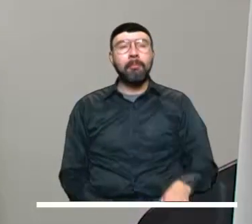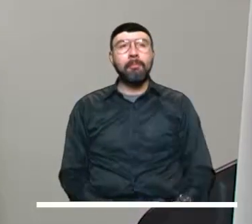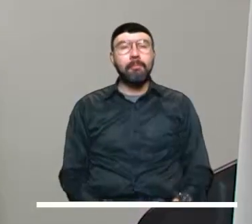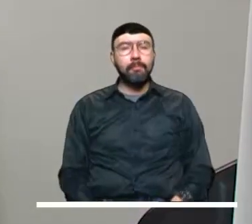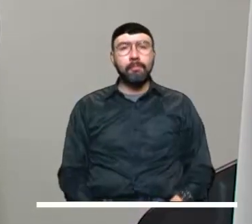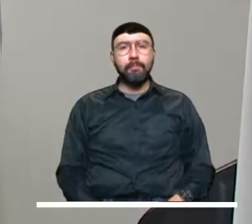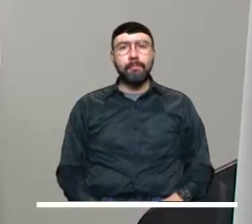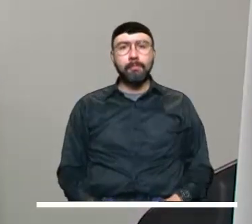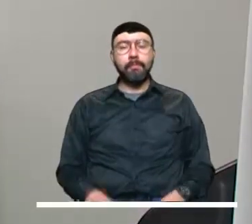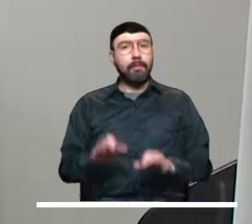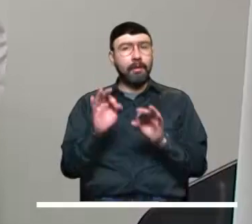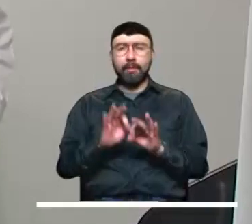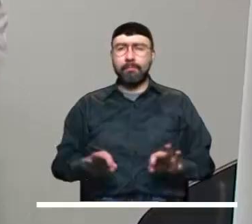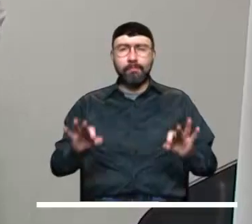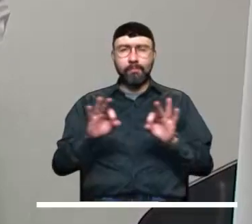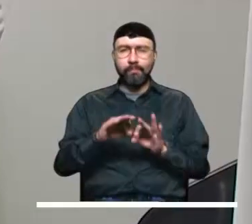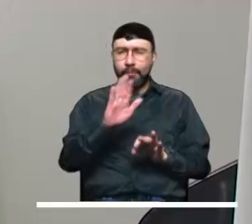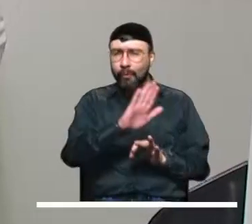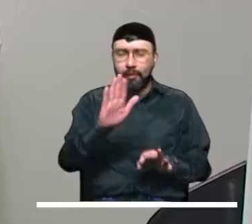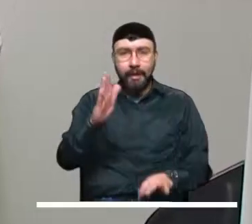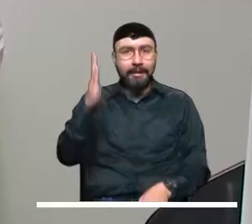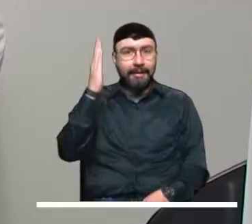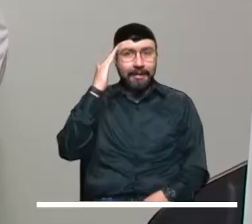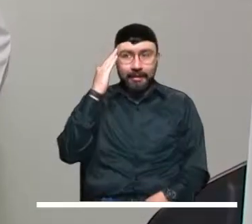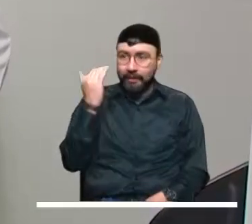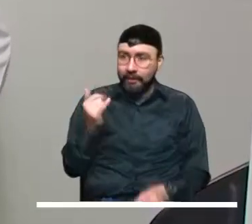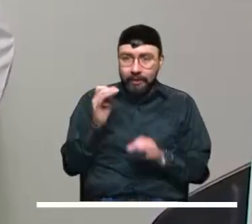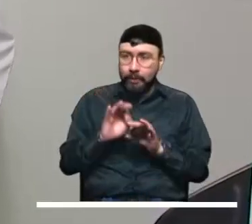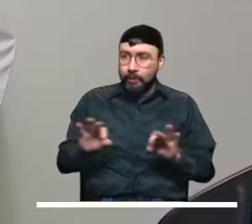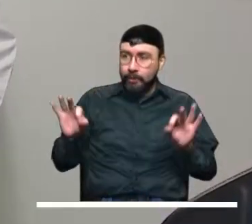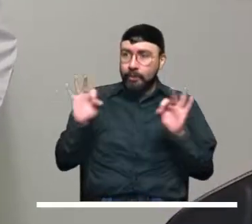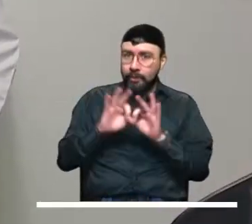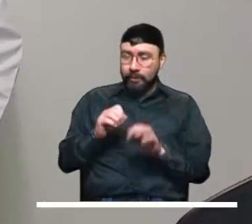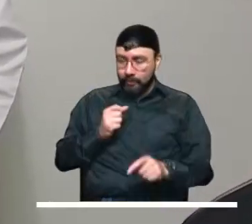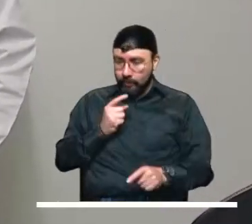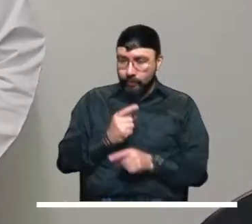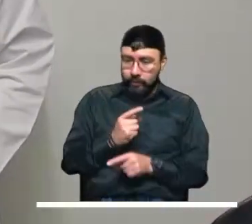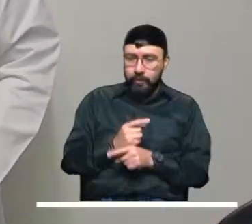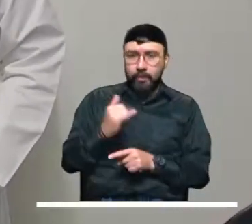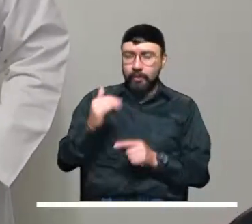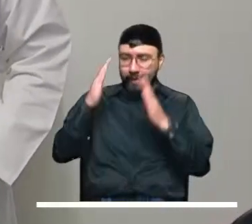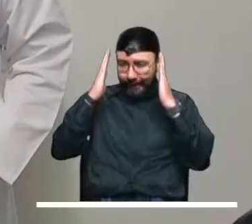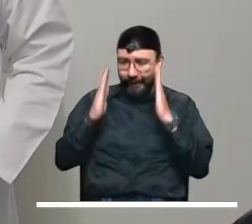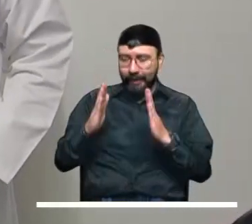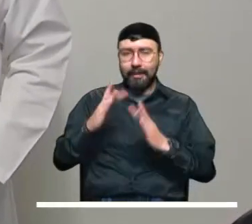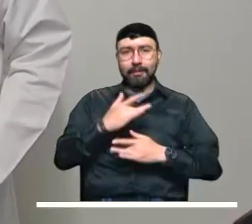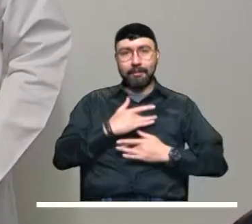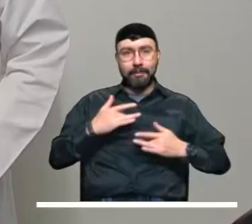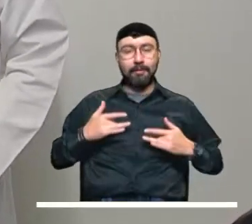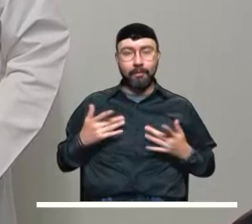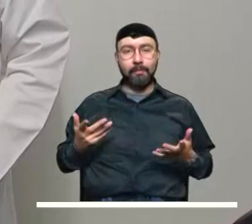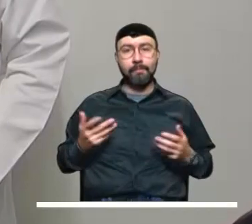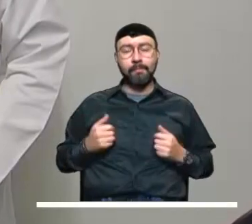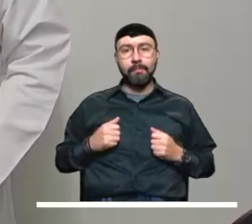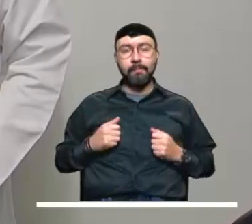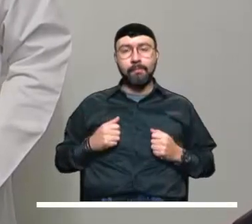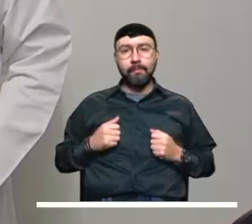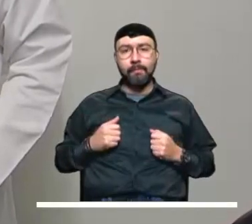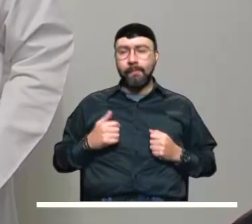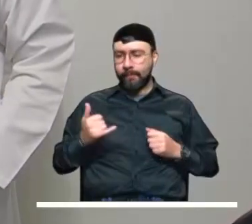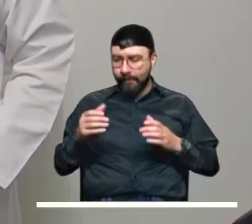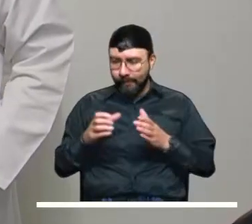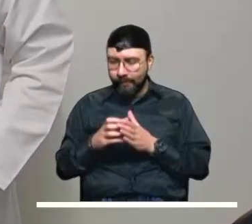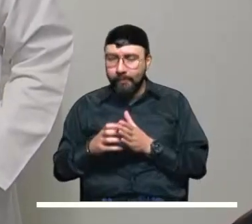Es importante que se den cuenta ustedes de la importancia de un equipo en atención en salud. Tener esta